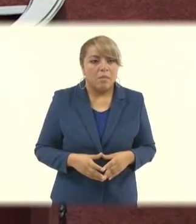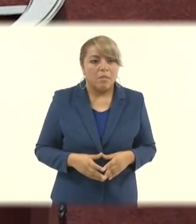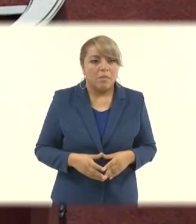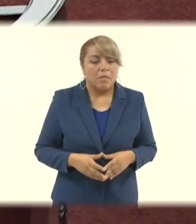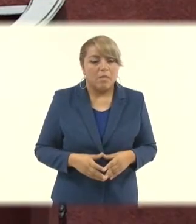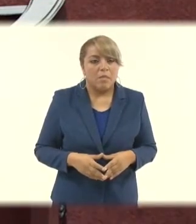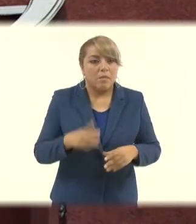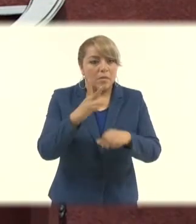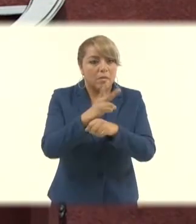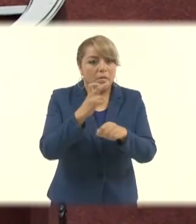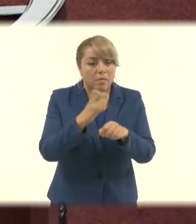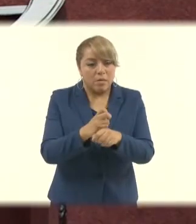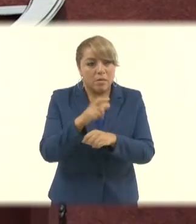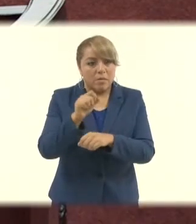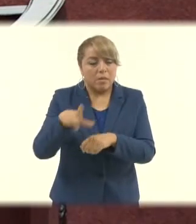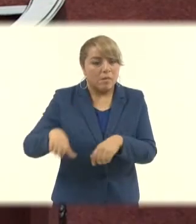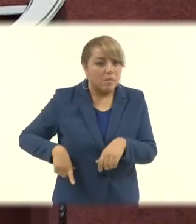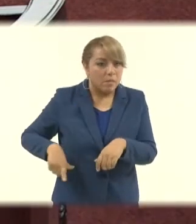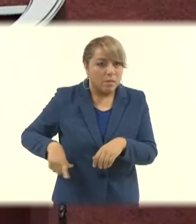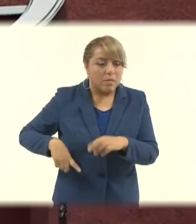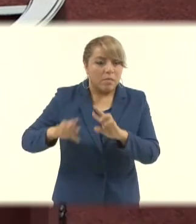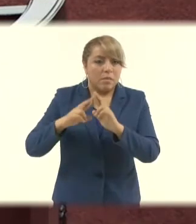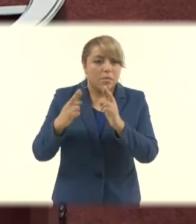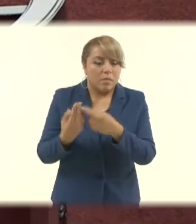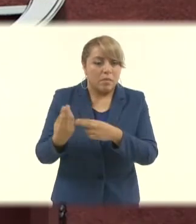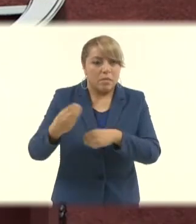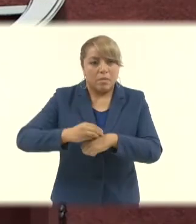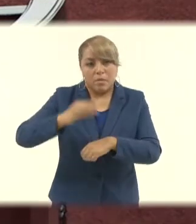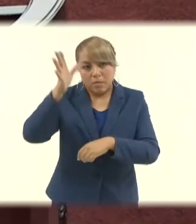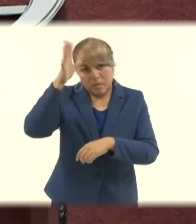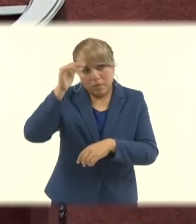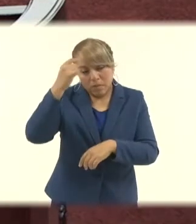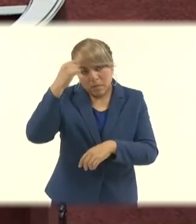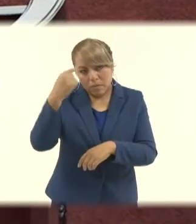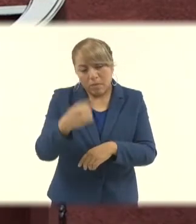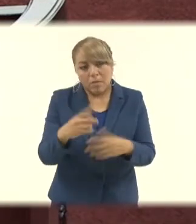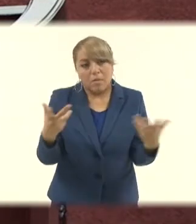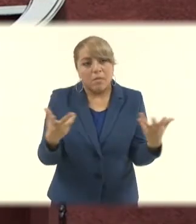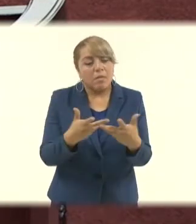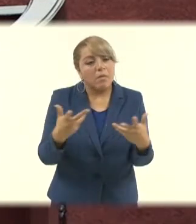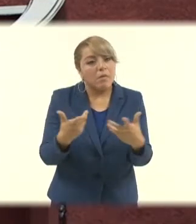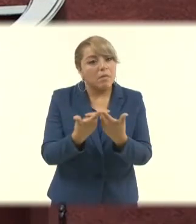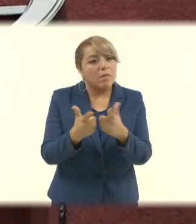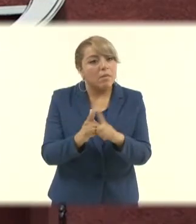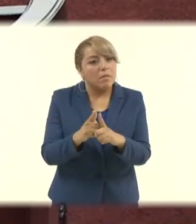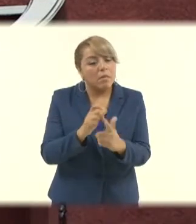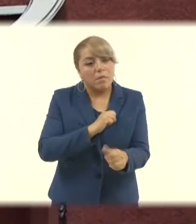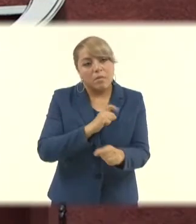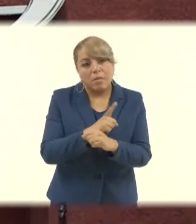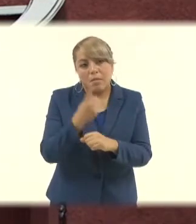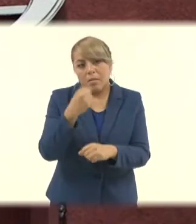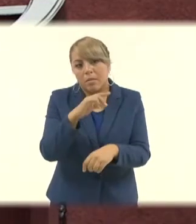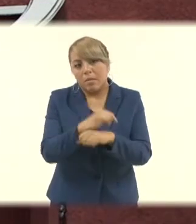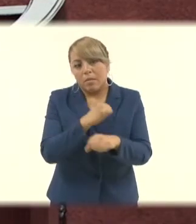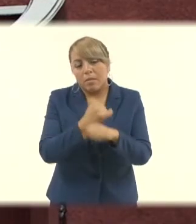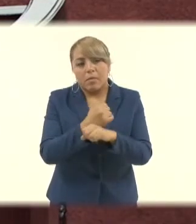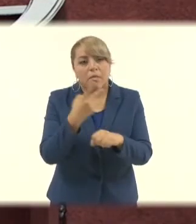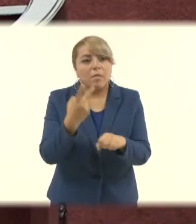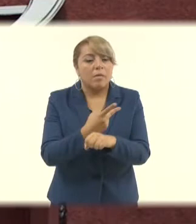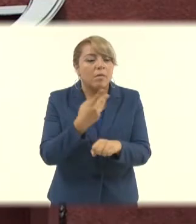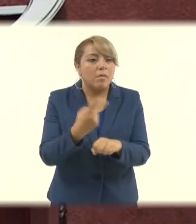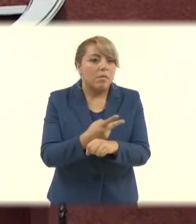exhorta a la junta de gobierno a emitir un punto de acuerdo para la creación de una comisión especial para la investigación de los posibles